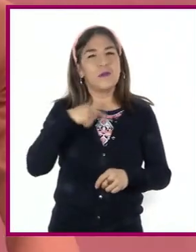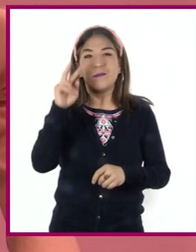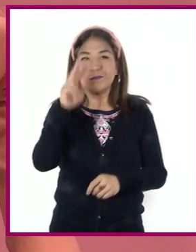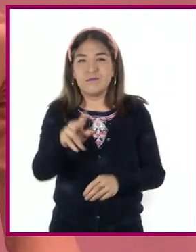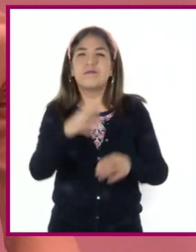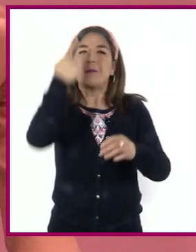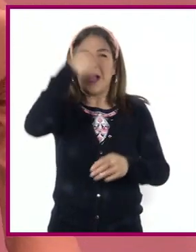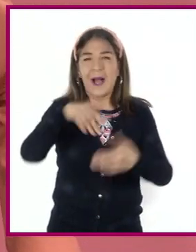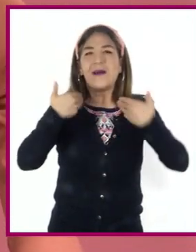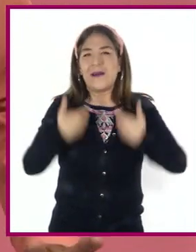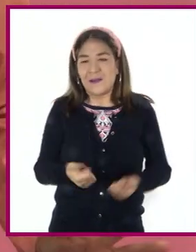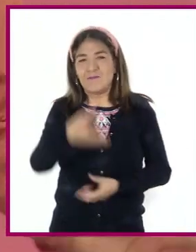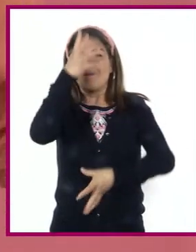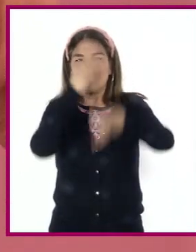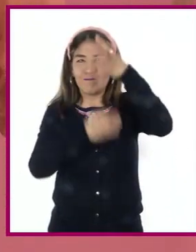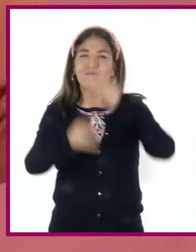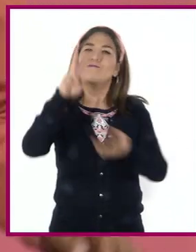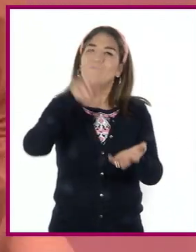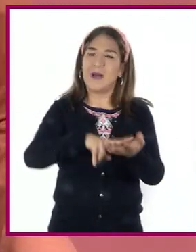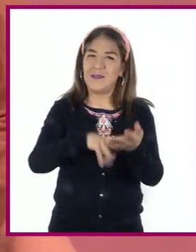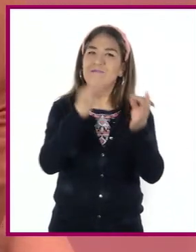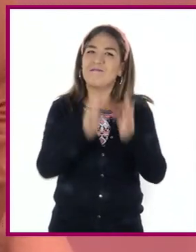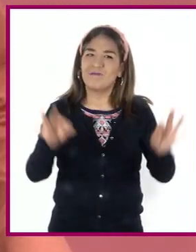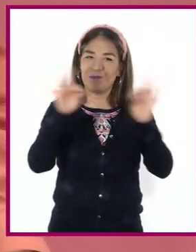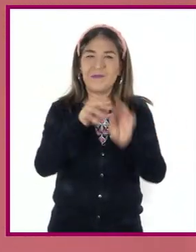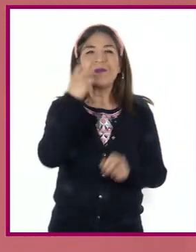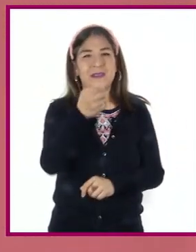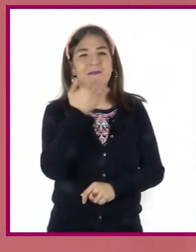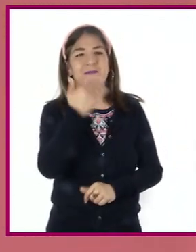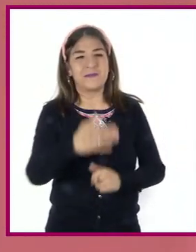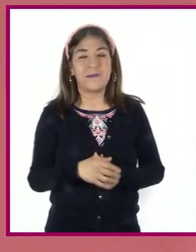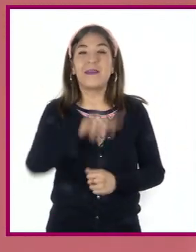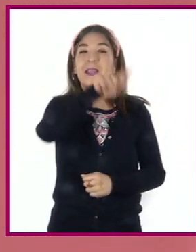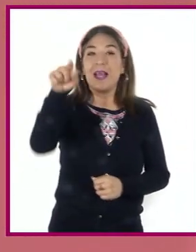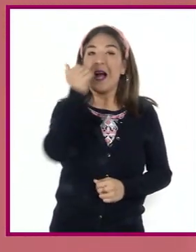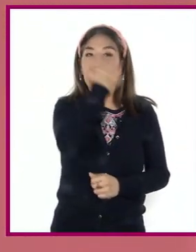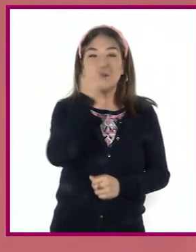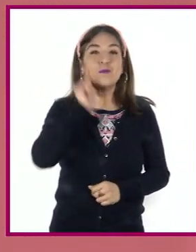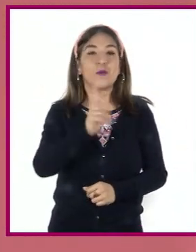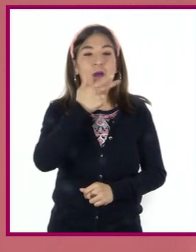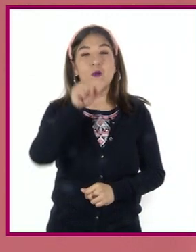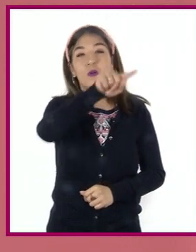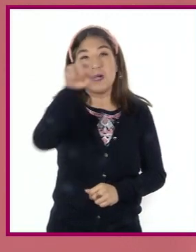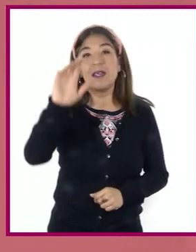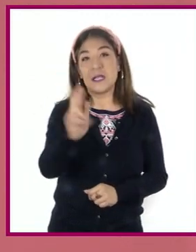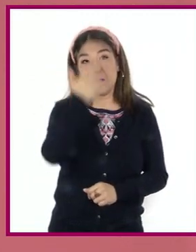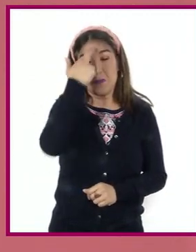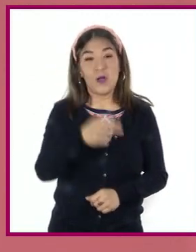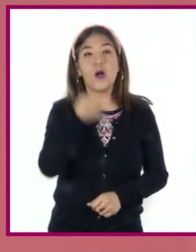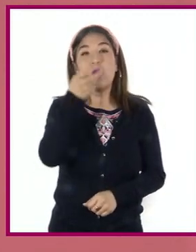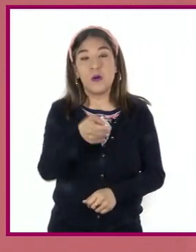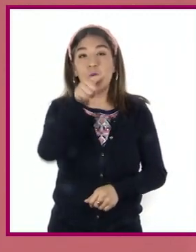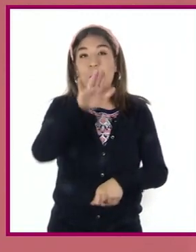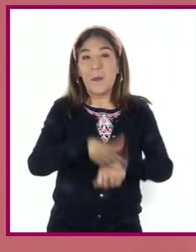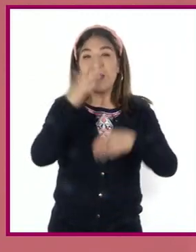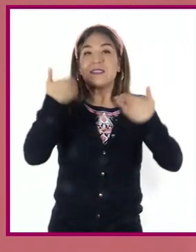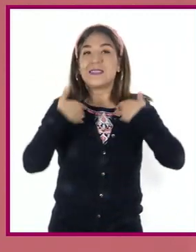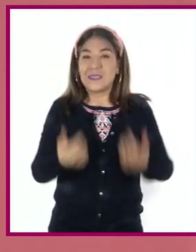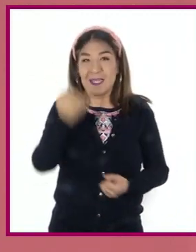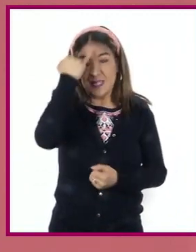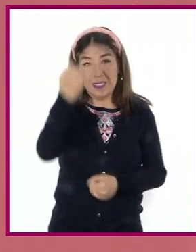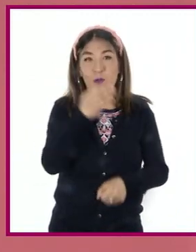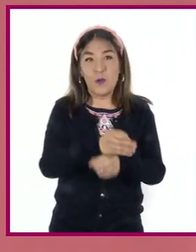otra percepción al leer. Mencionó que existen muchas formas literarias. ¿Hay algo que pueda recomendar que lea